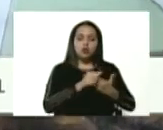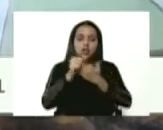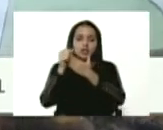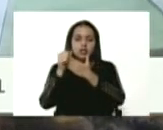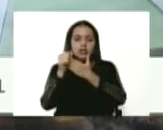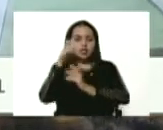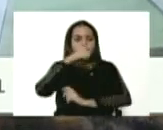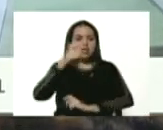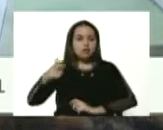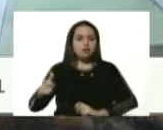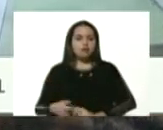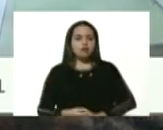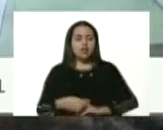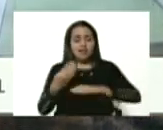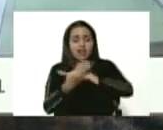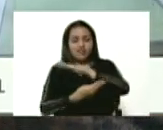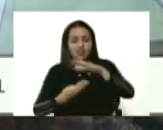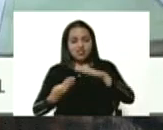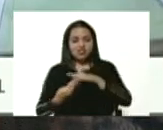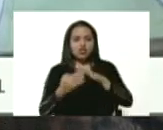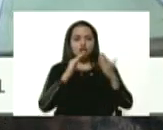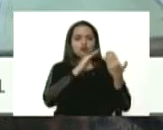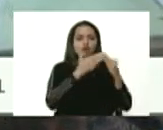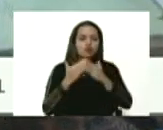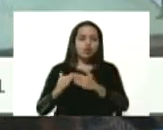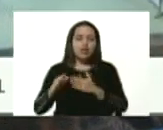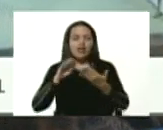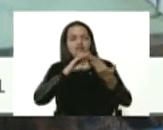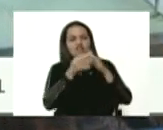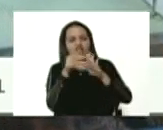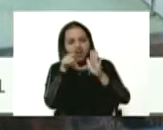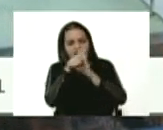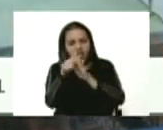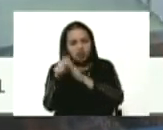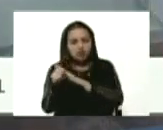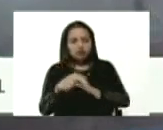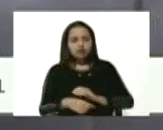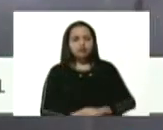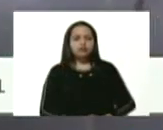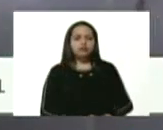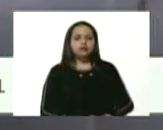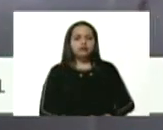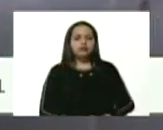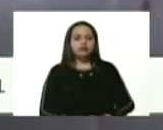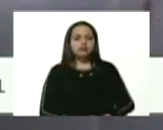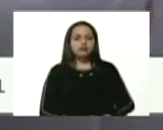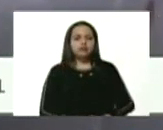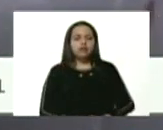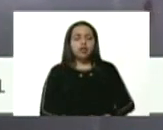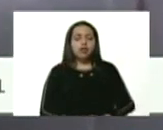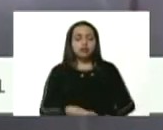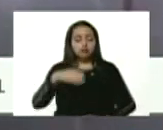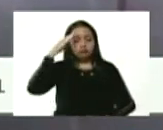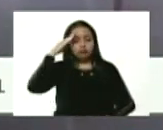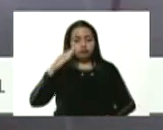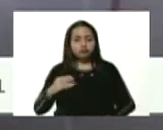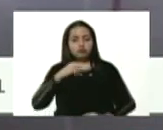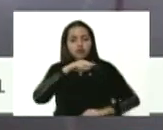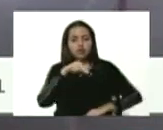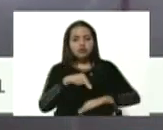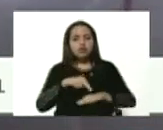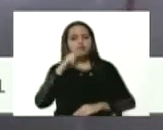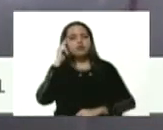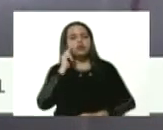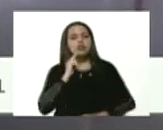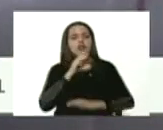lideresas del pueblo, ahí en las bases, en las comunidades, en los barrios, en los urbanismos. Le pido a la Fuerza Armada Nacional Bolivariana, de manera